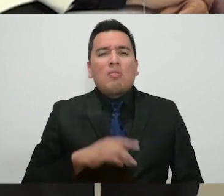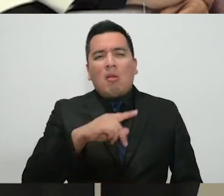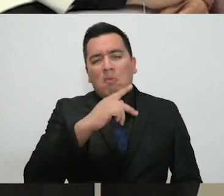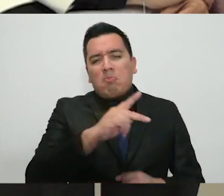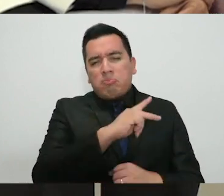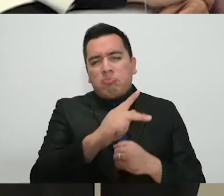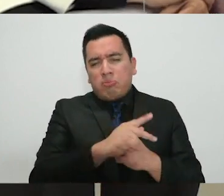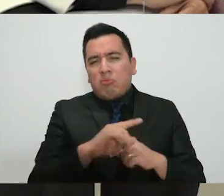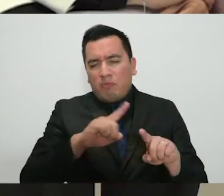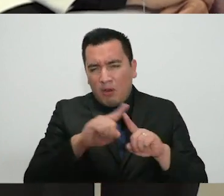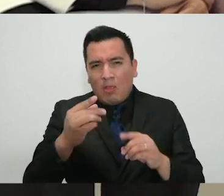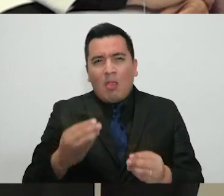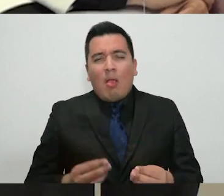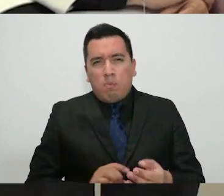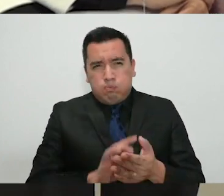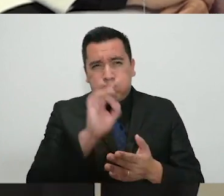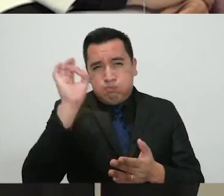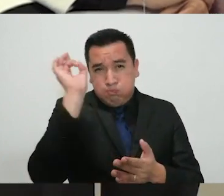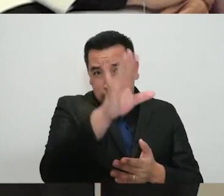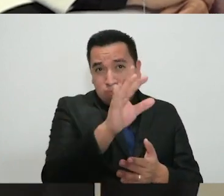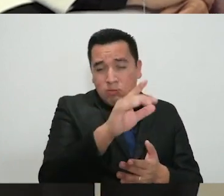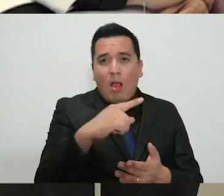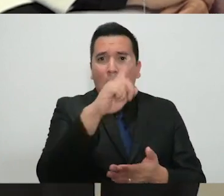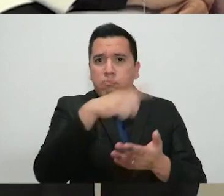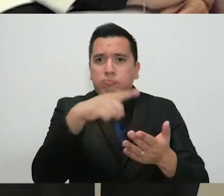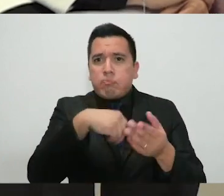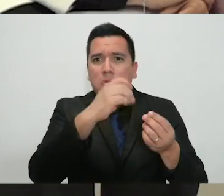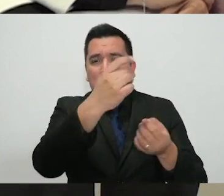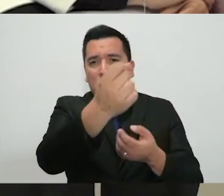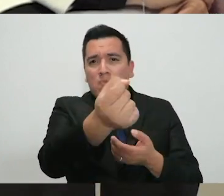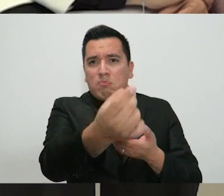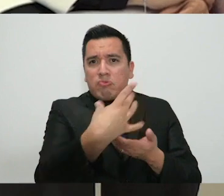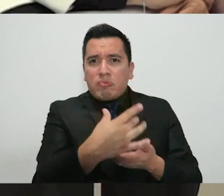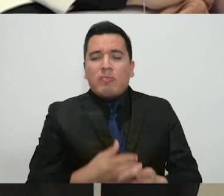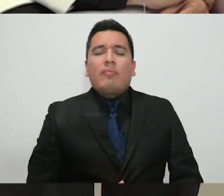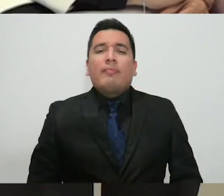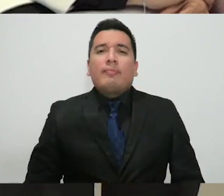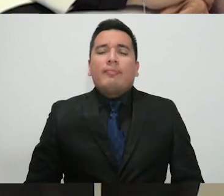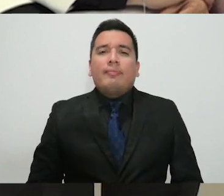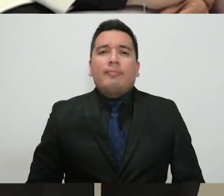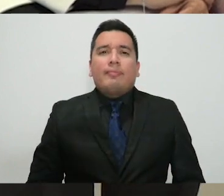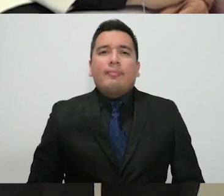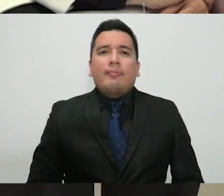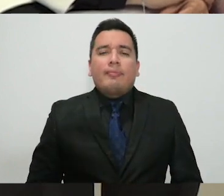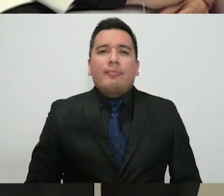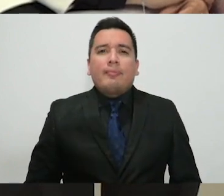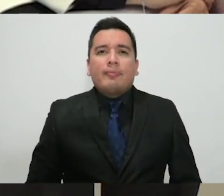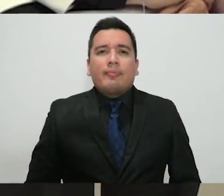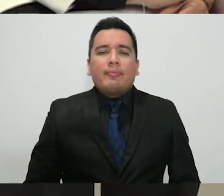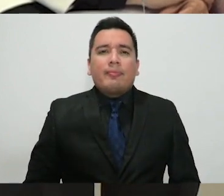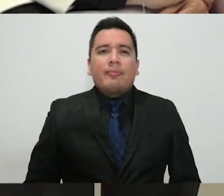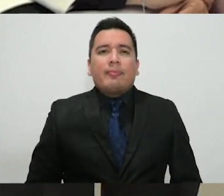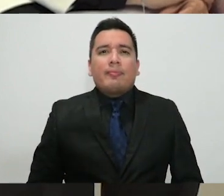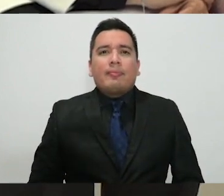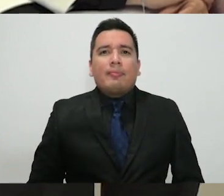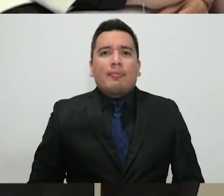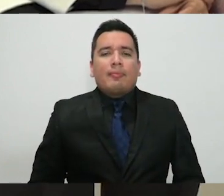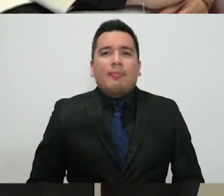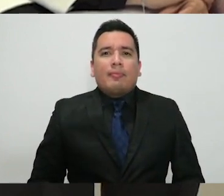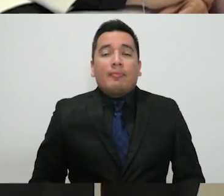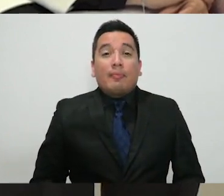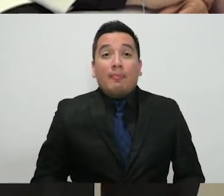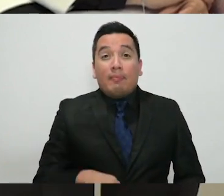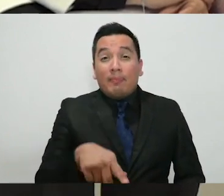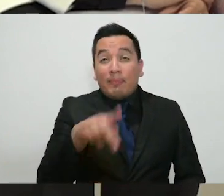que las gubernaturas o las diputaciones también se elijan desde quienes residen en el